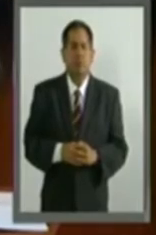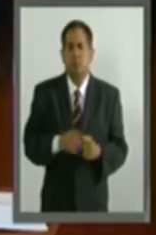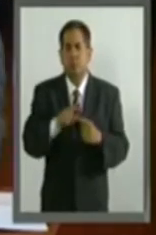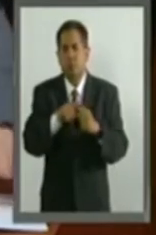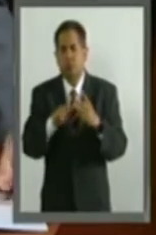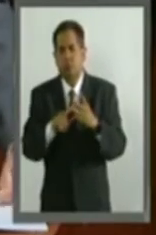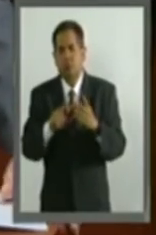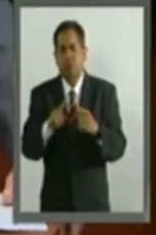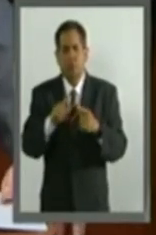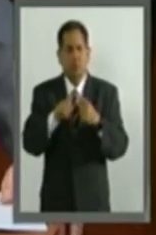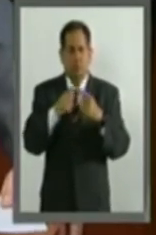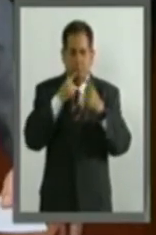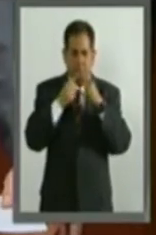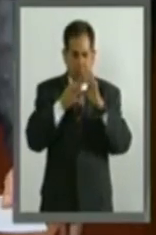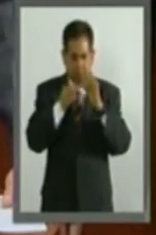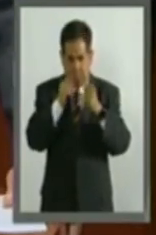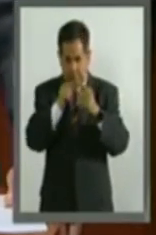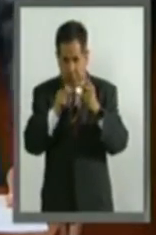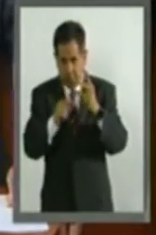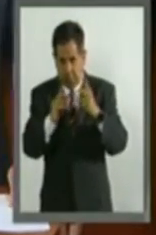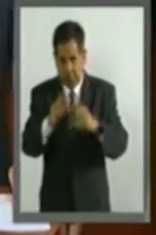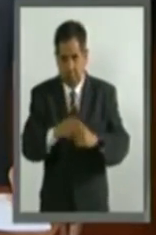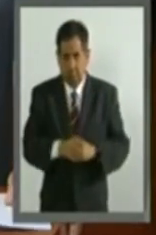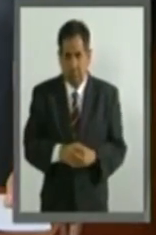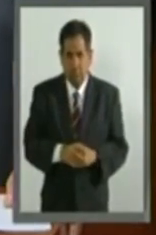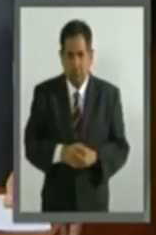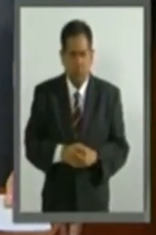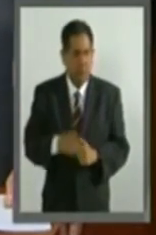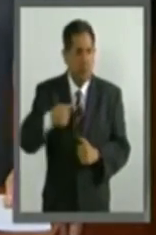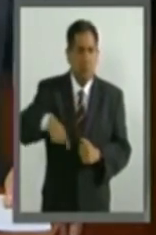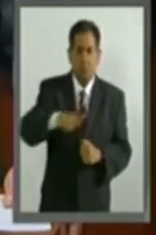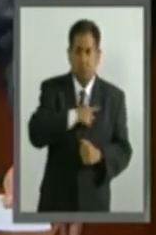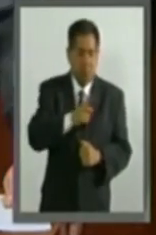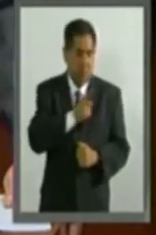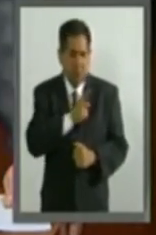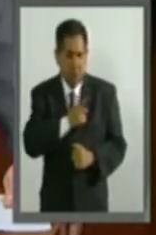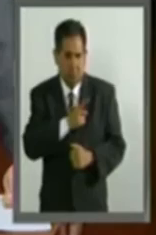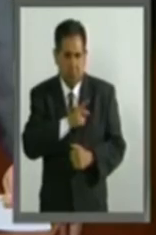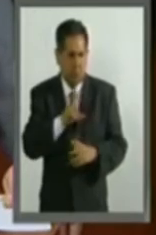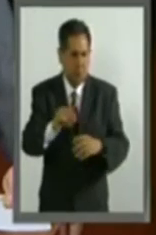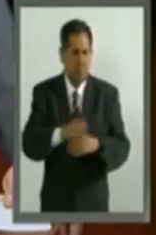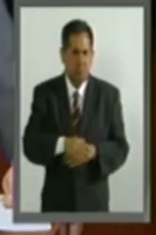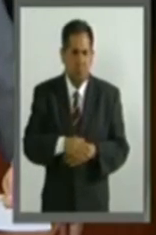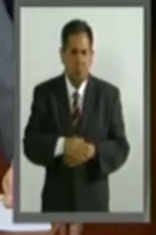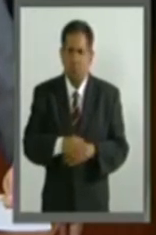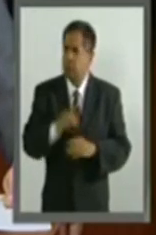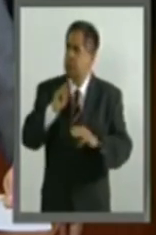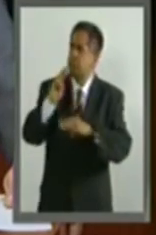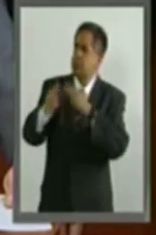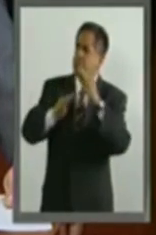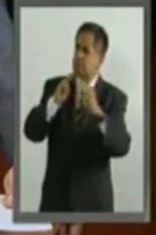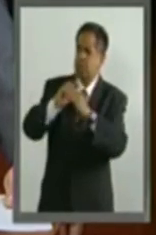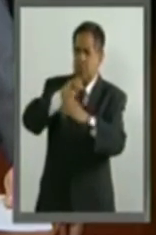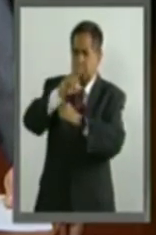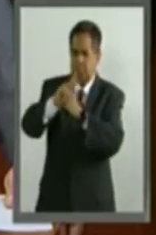hago finalmente otros comentarios. No estamos solos. Tenemos el concierto de las